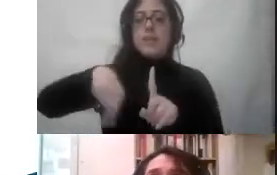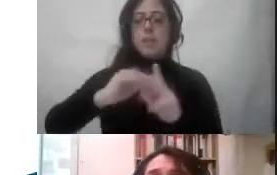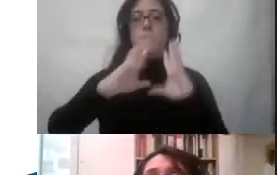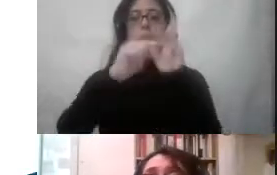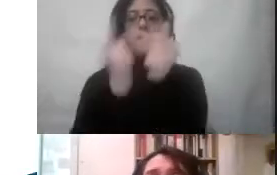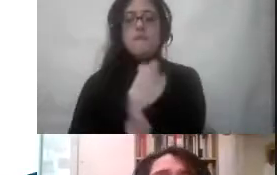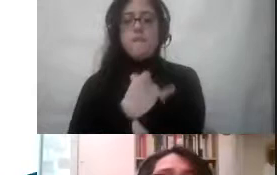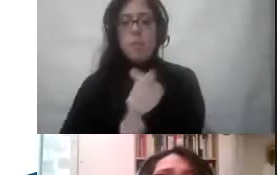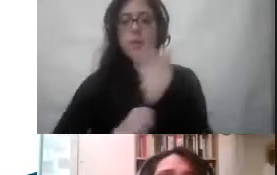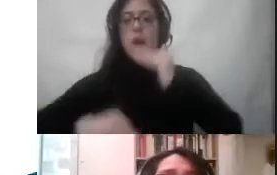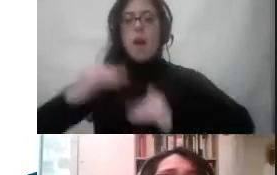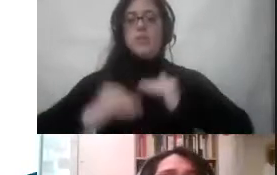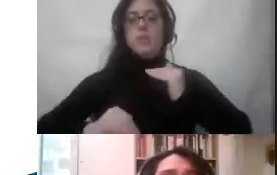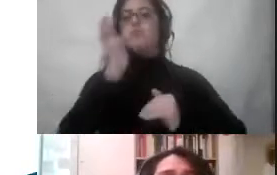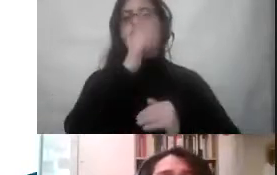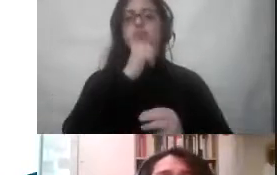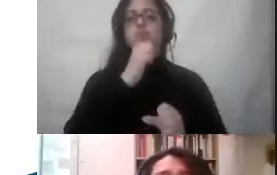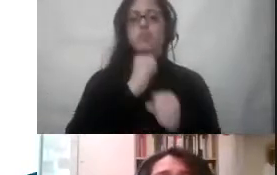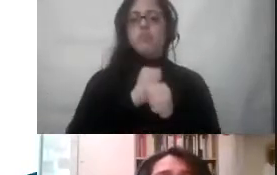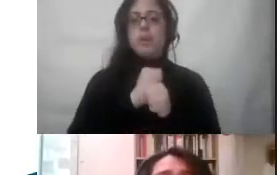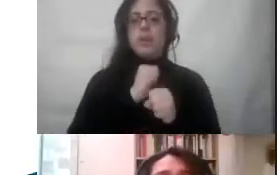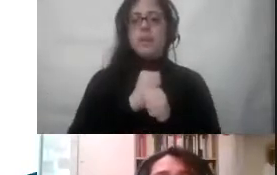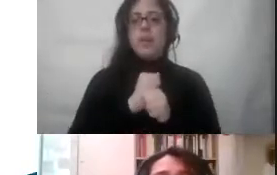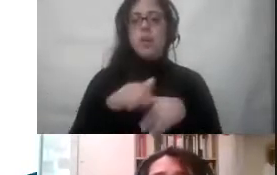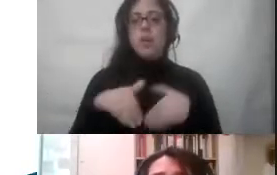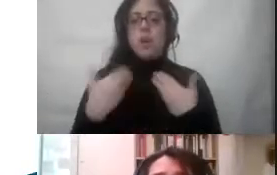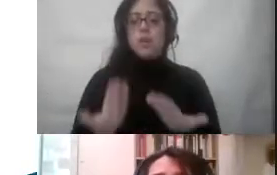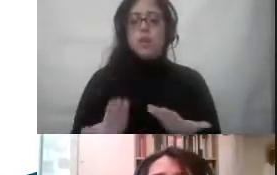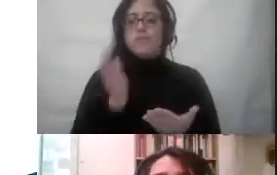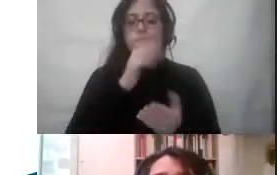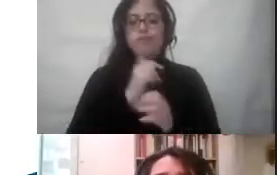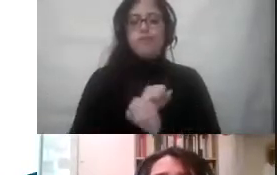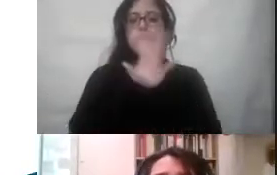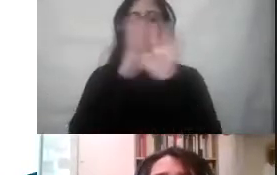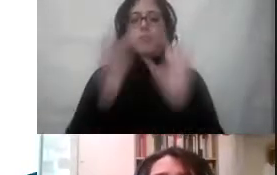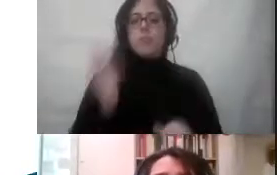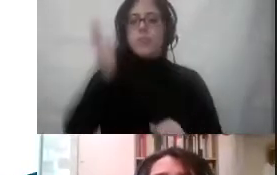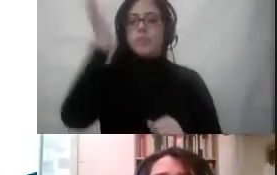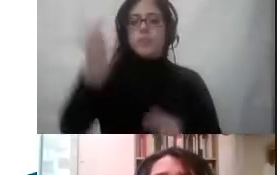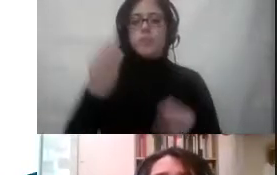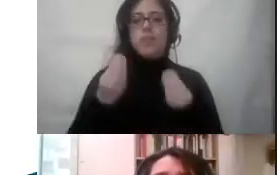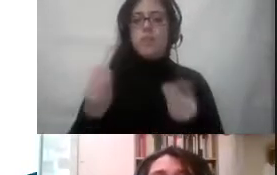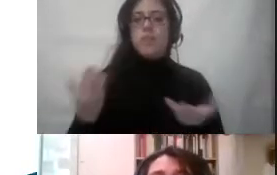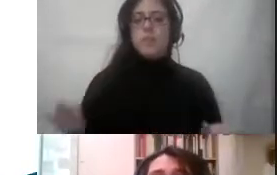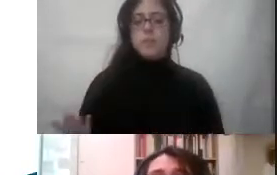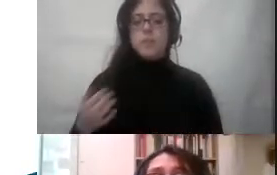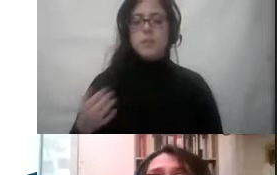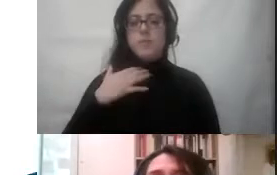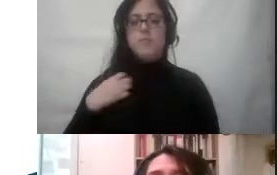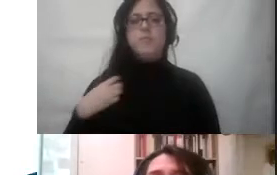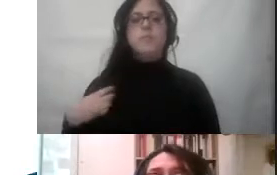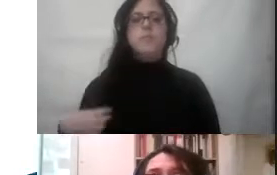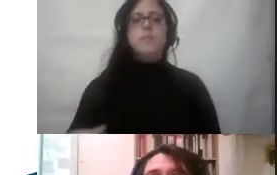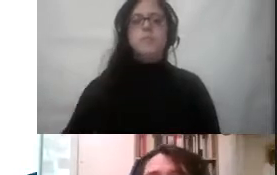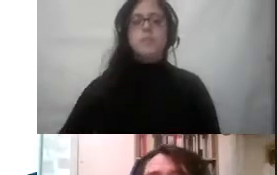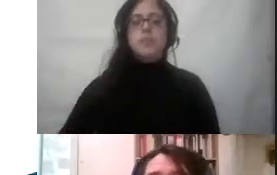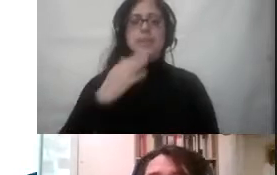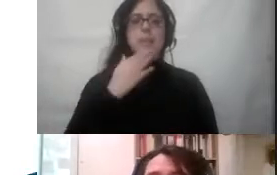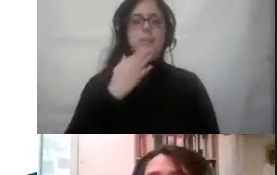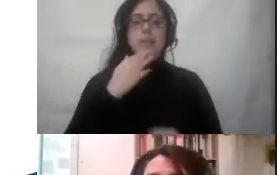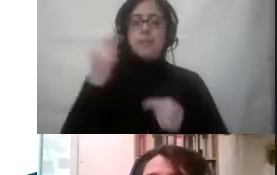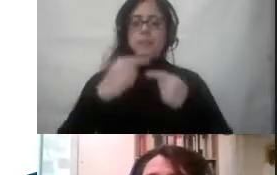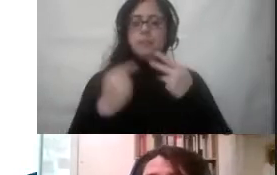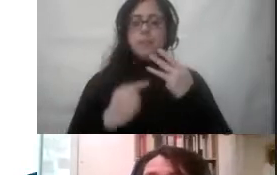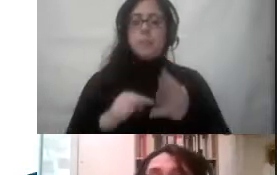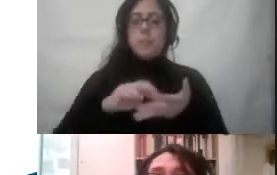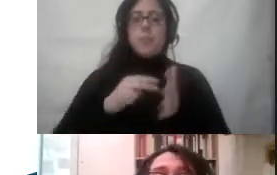están quedando cesantes, por lo que no tenemos claro cuál es el futuro de nuestros estudiantes. Entre medio de todas esas problemáticas que